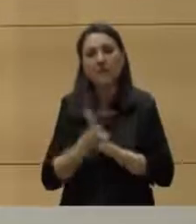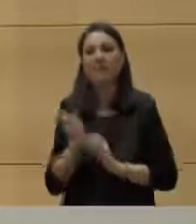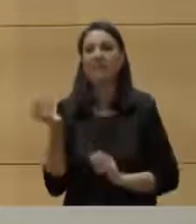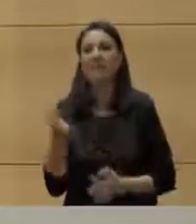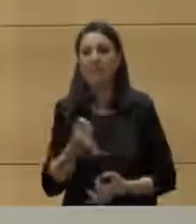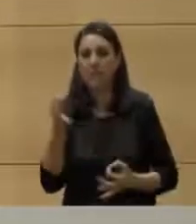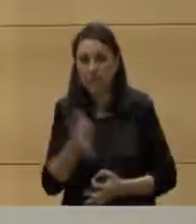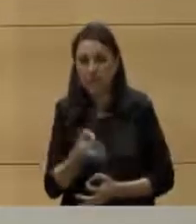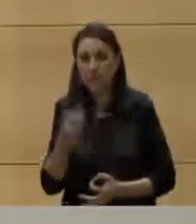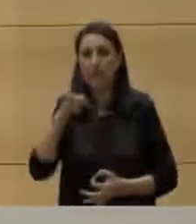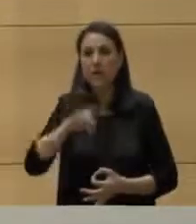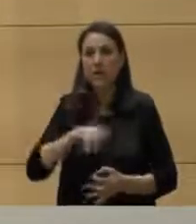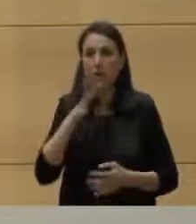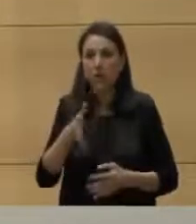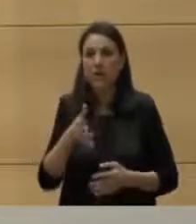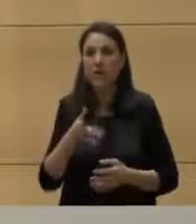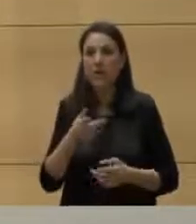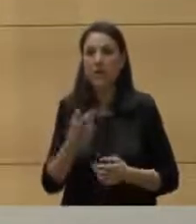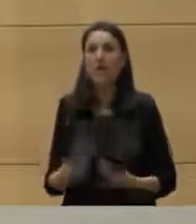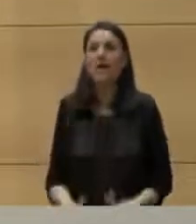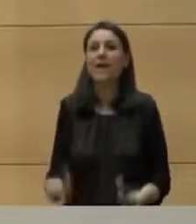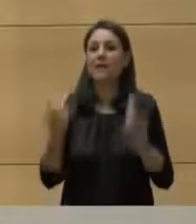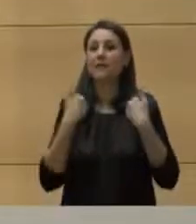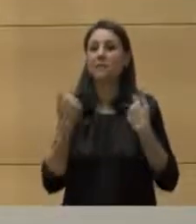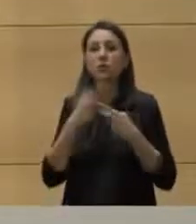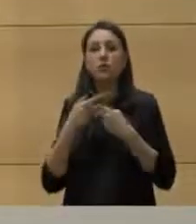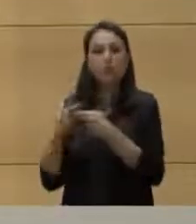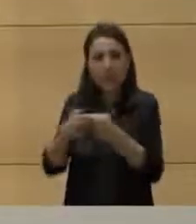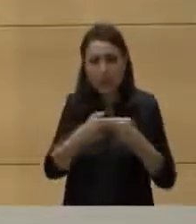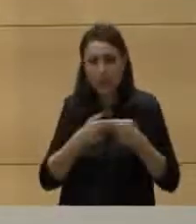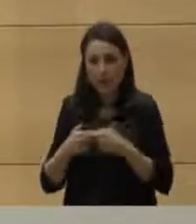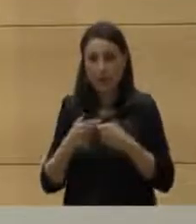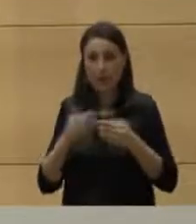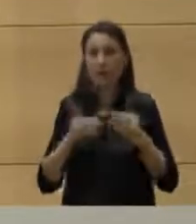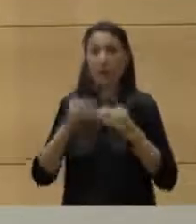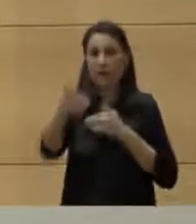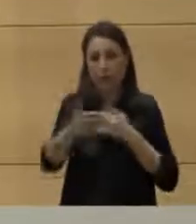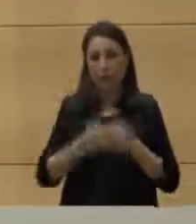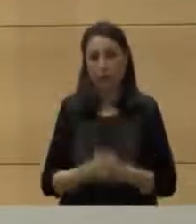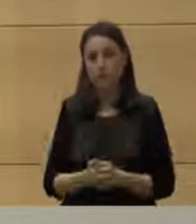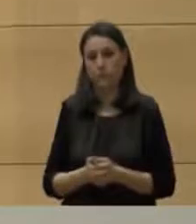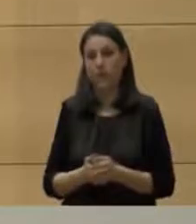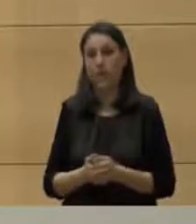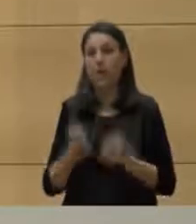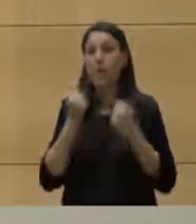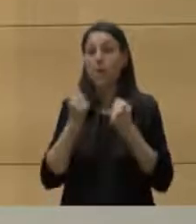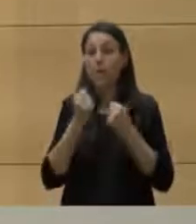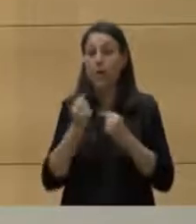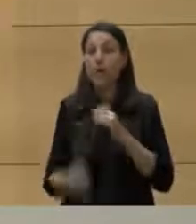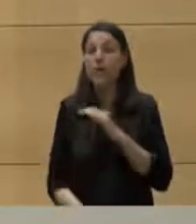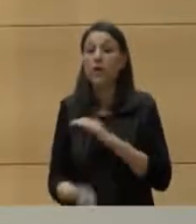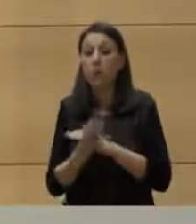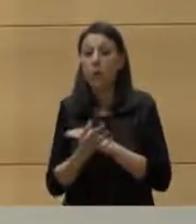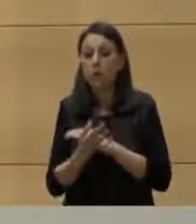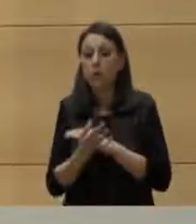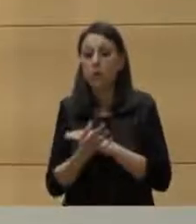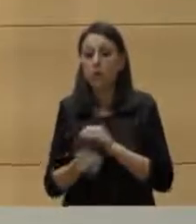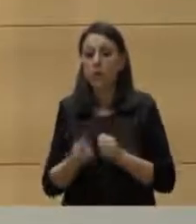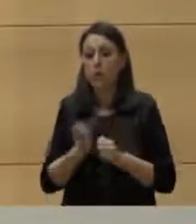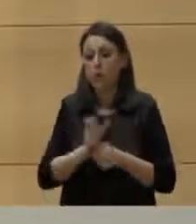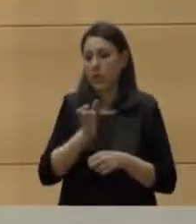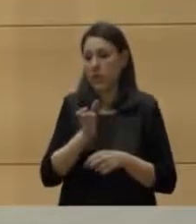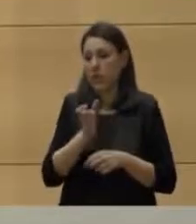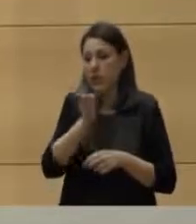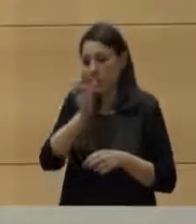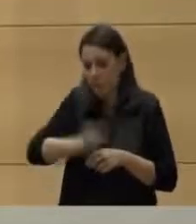de corresponsabilidad ante un futuro que debemos abordar. El poder constituyente, es decir, el pueblo